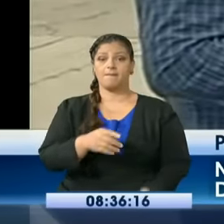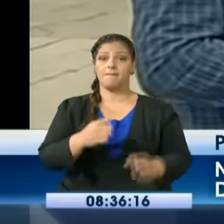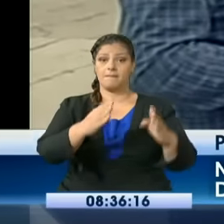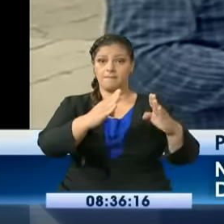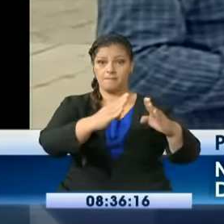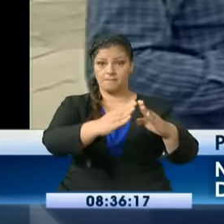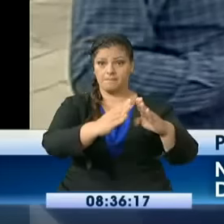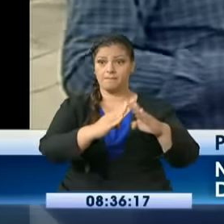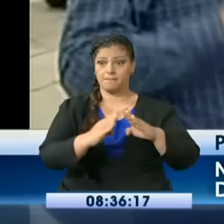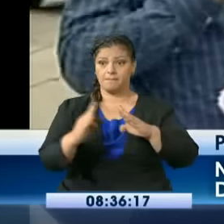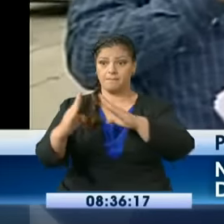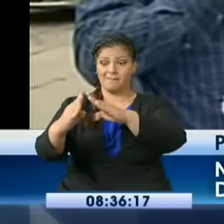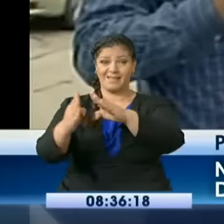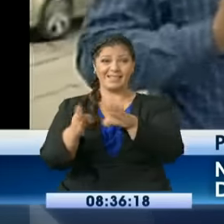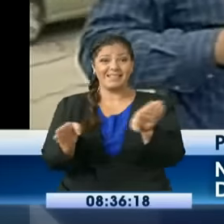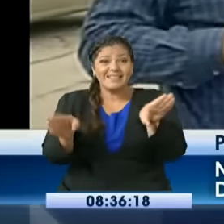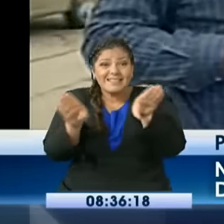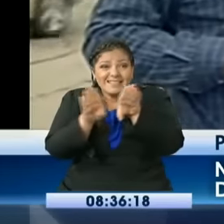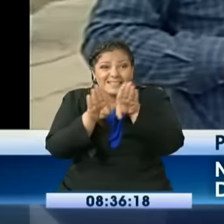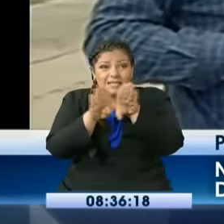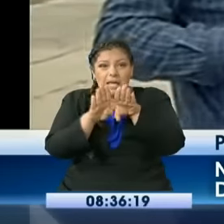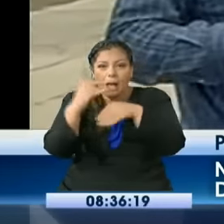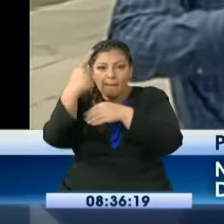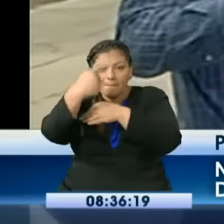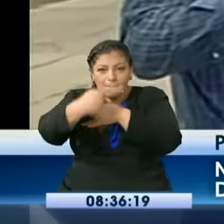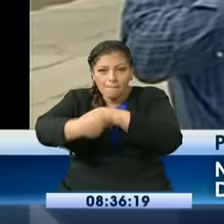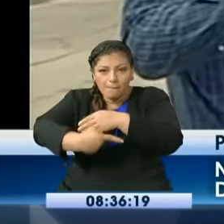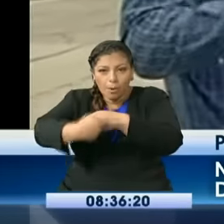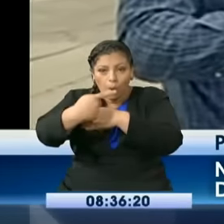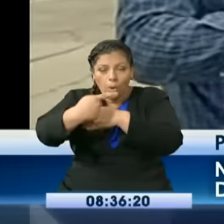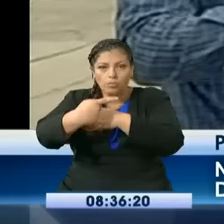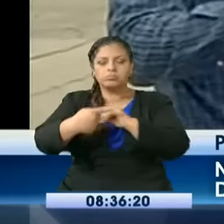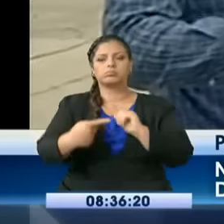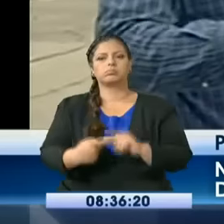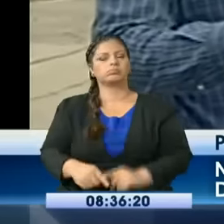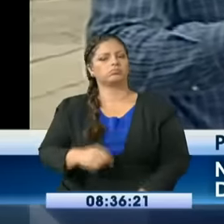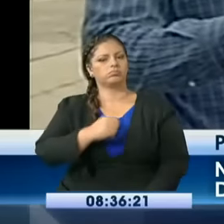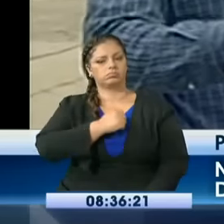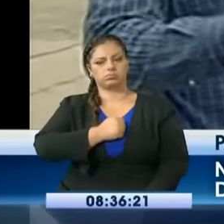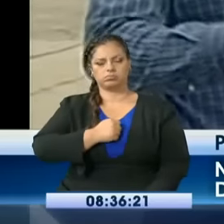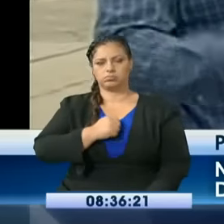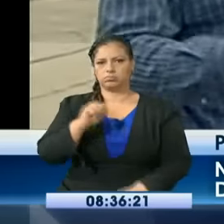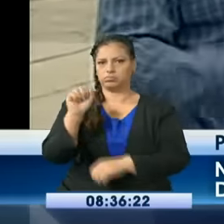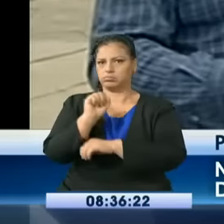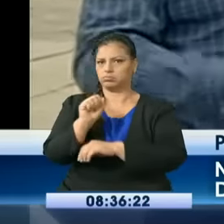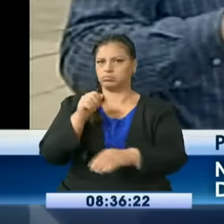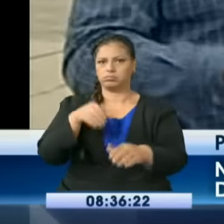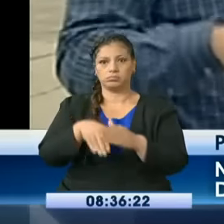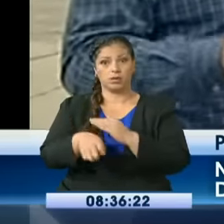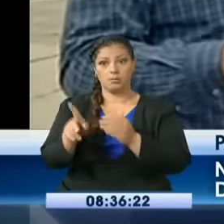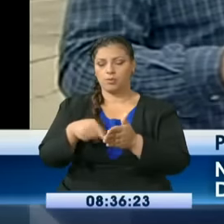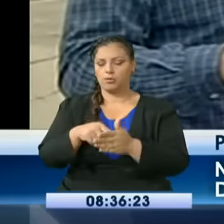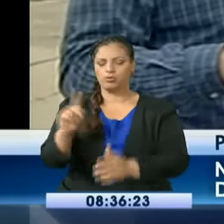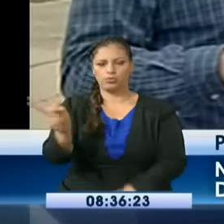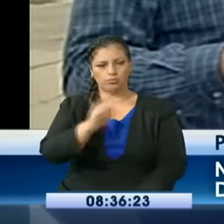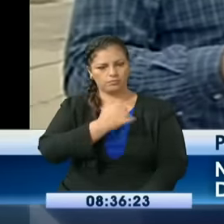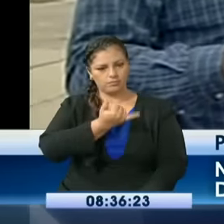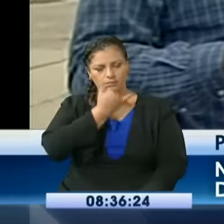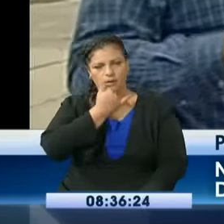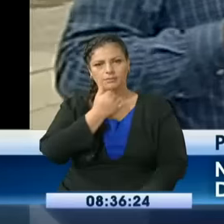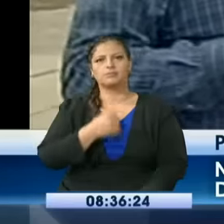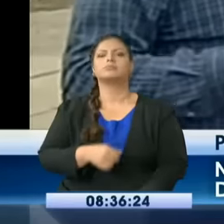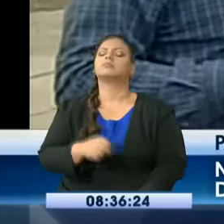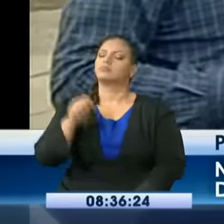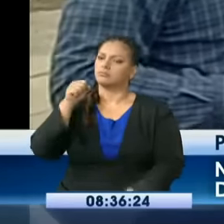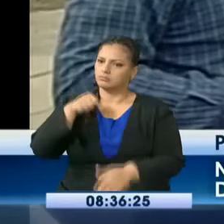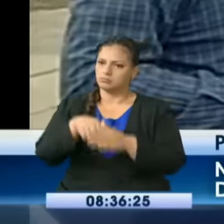hemos estado aquí, nos hemos contactado, que estudiantes le obligan a parquearse aquí a los padres de familia, aquí afuera.